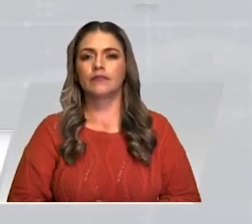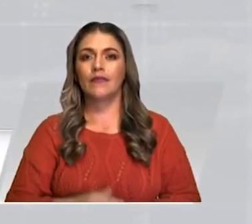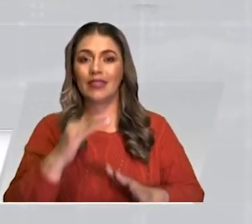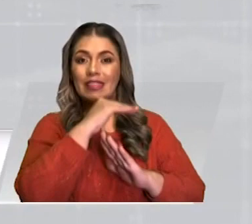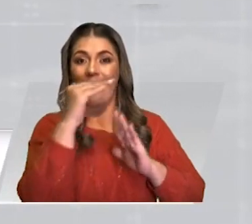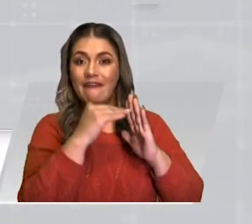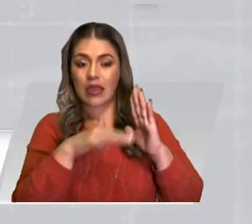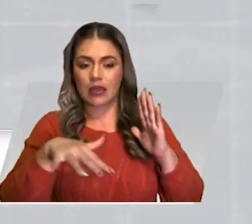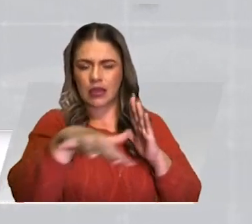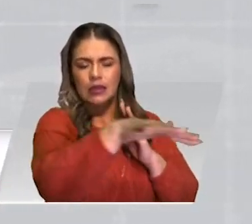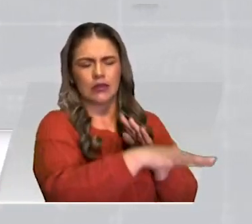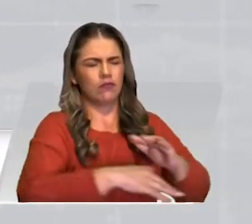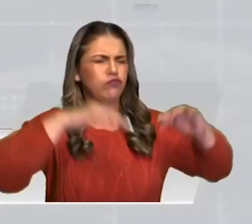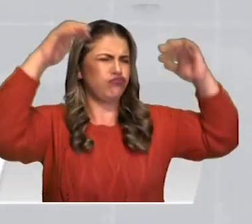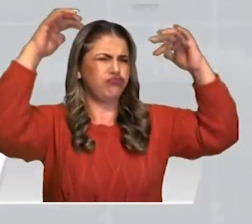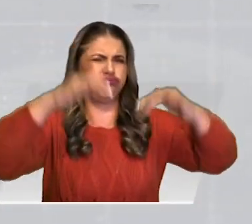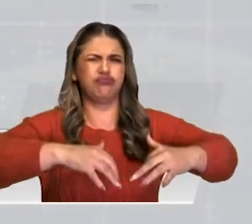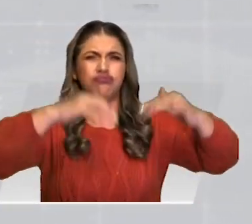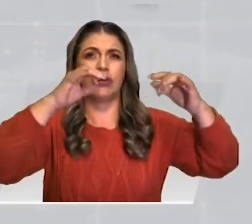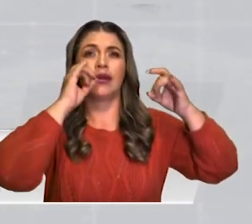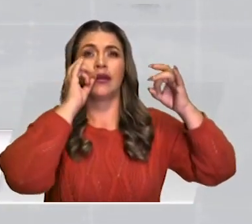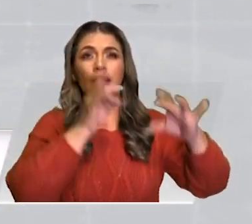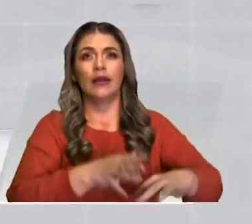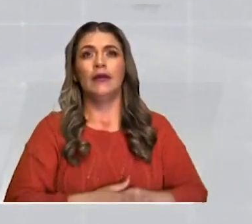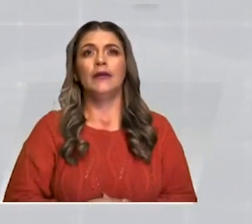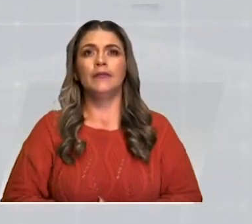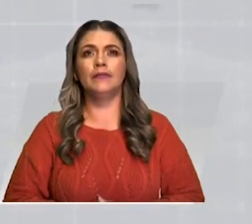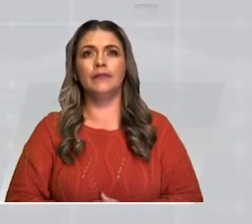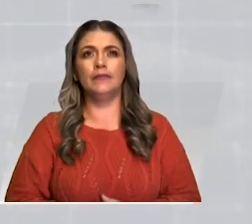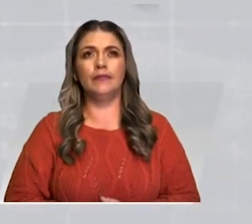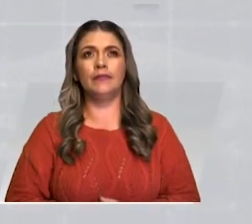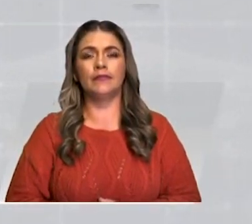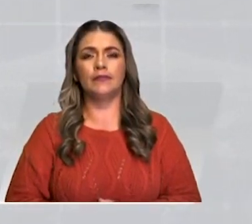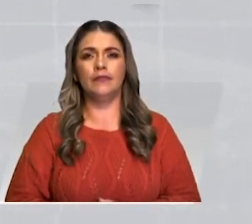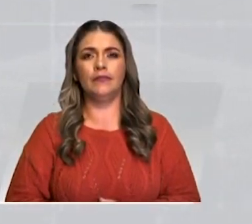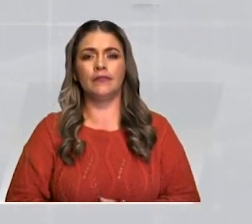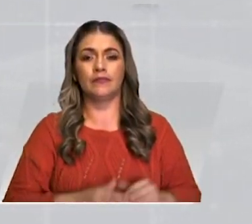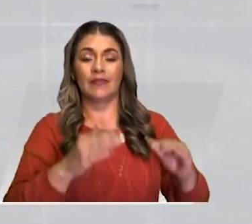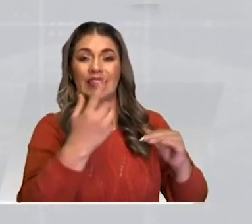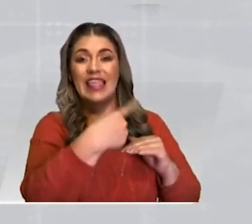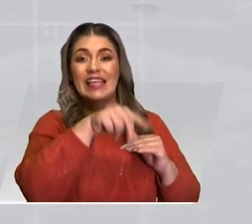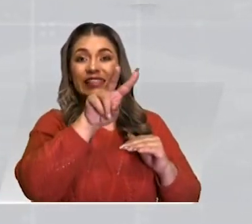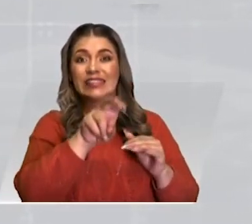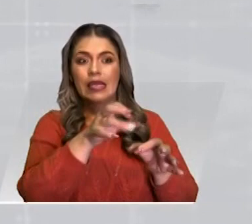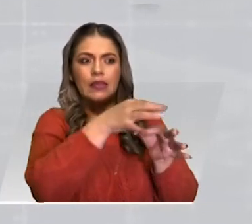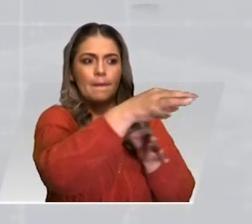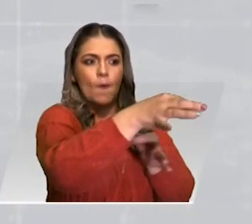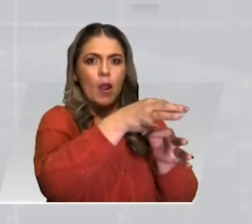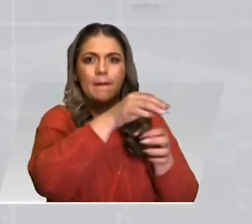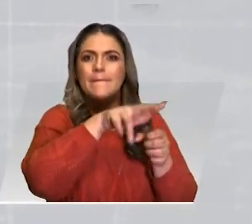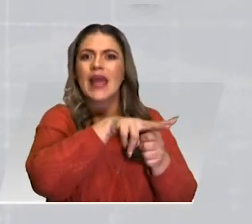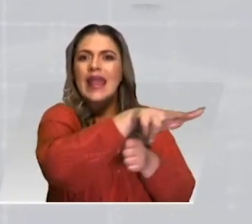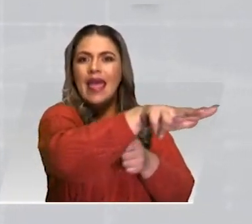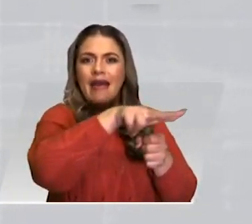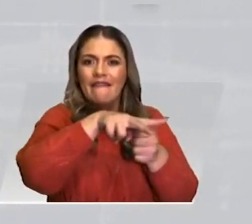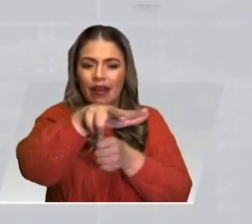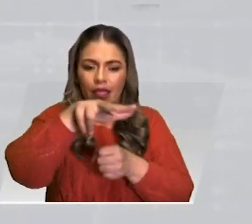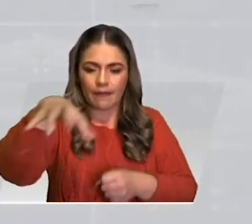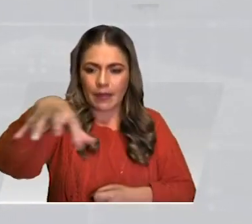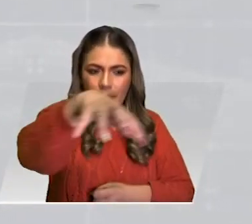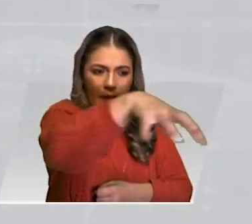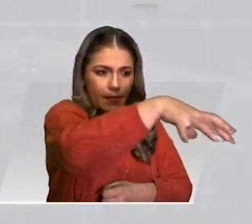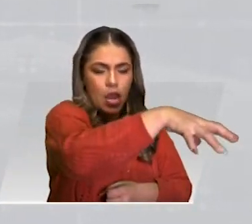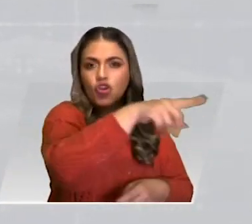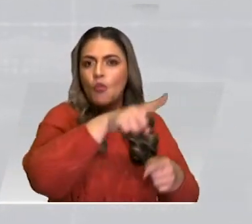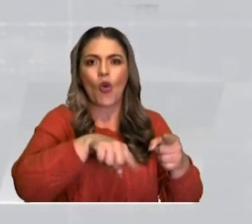de Antioquia, no dan tregua y en las últimas horas provocaron el aislamiento de 17 veredas con el casco urbano de la localidad.